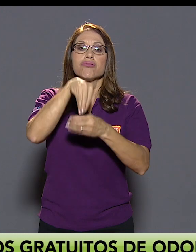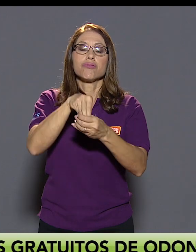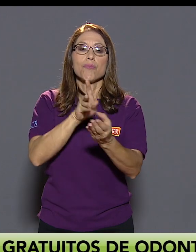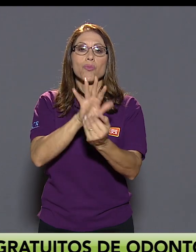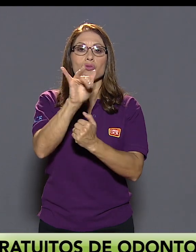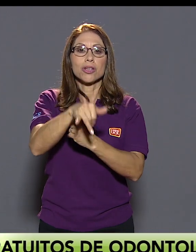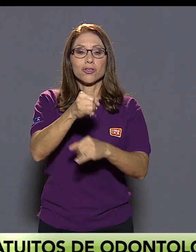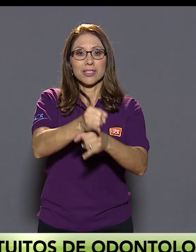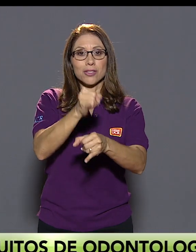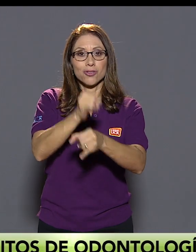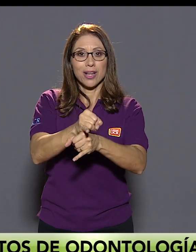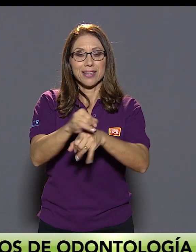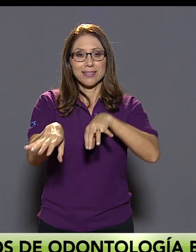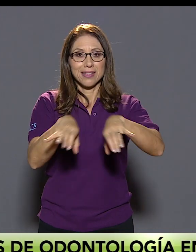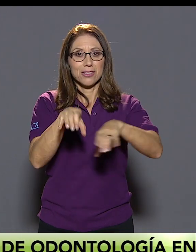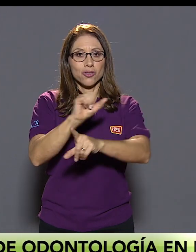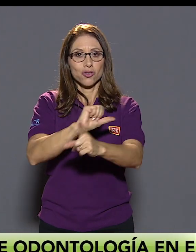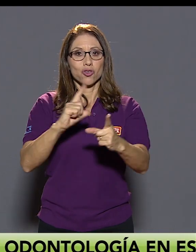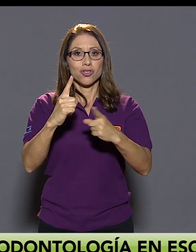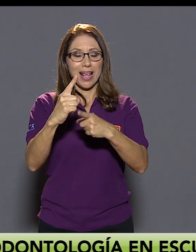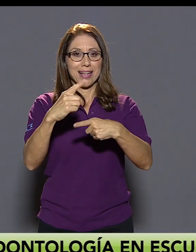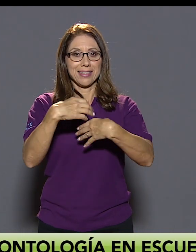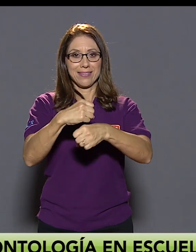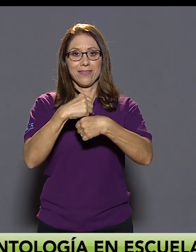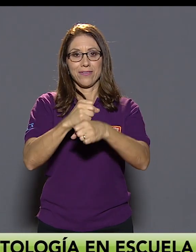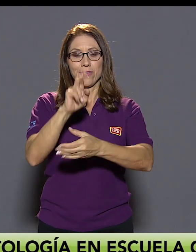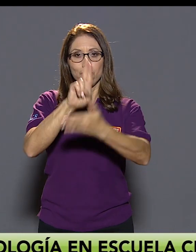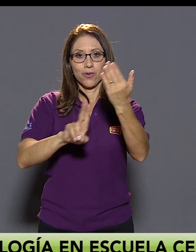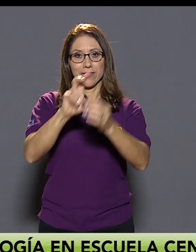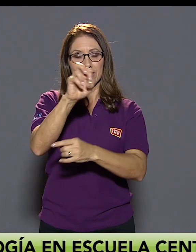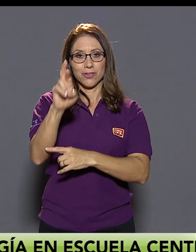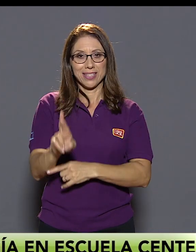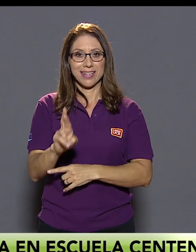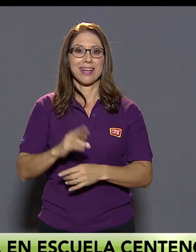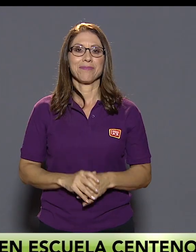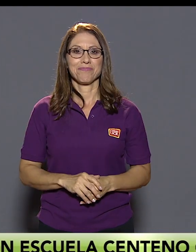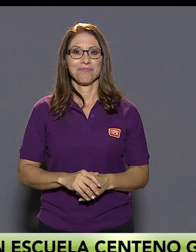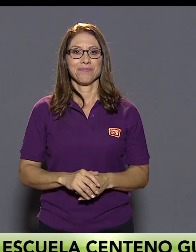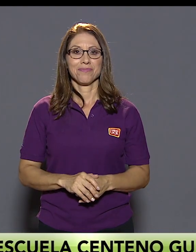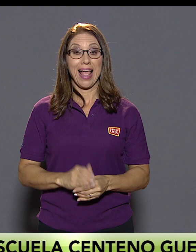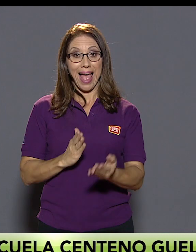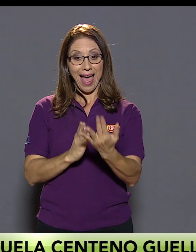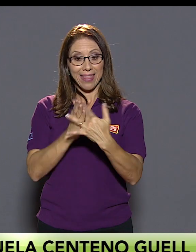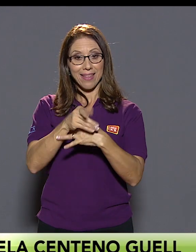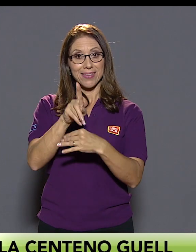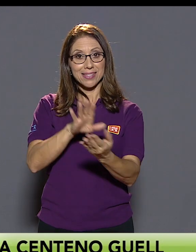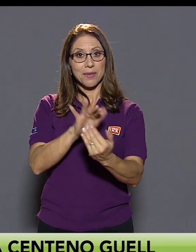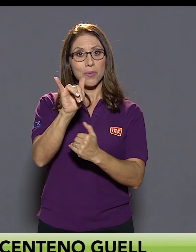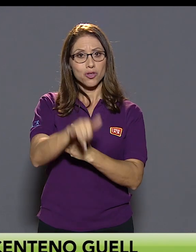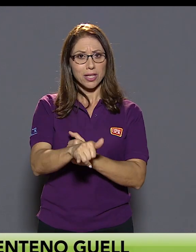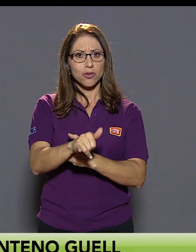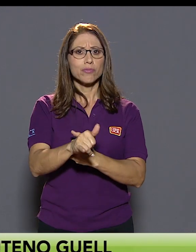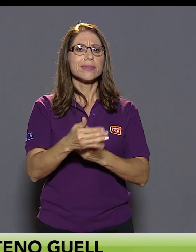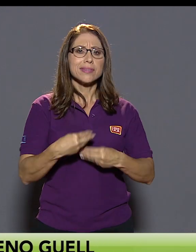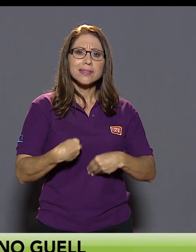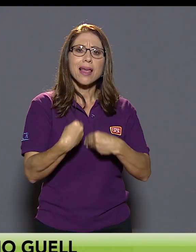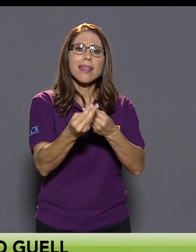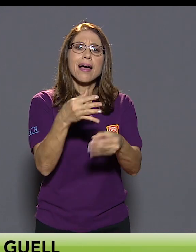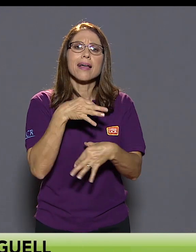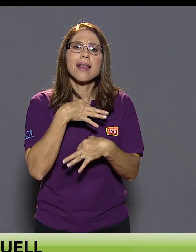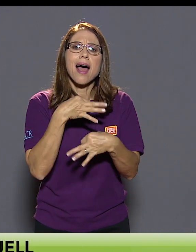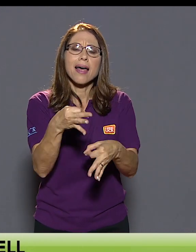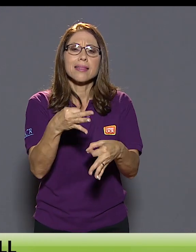los proyectos institucionales de acción social que realiza la Universidad de Costa Rica. Mediante este proyecto se brindan